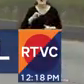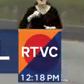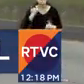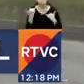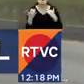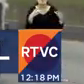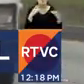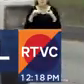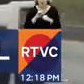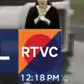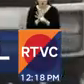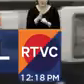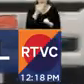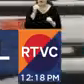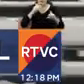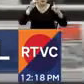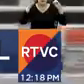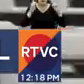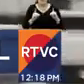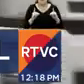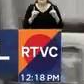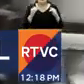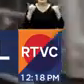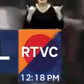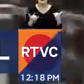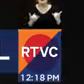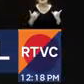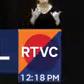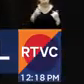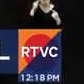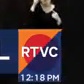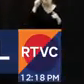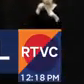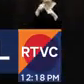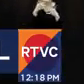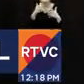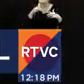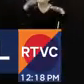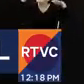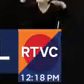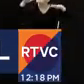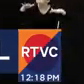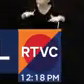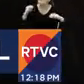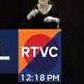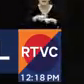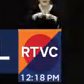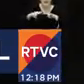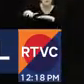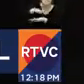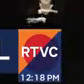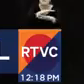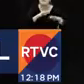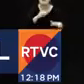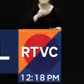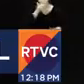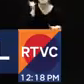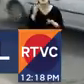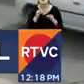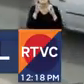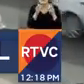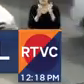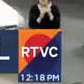pandemia. La jornada con la que se buscan medidas amigables y contribuir con el cuidado del ambiente quedó aplazada para abril.